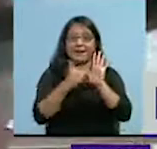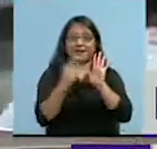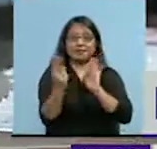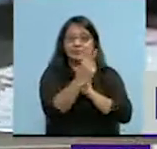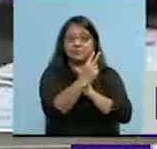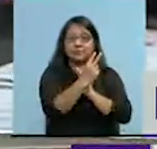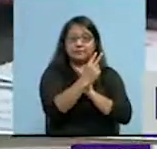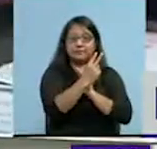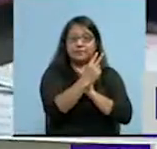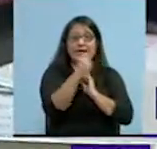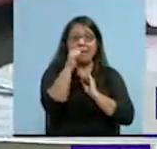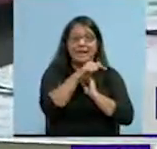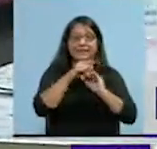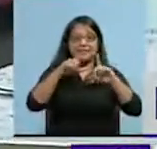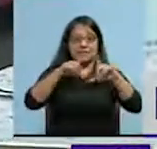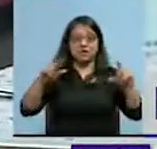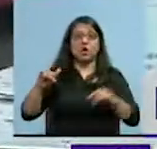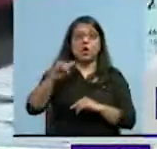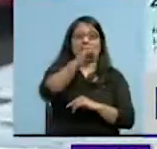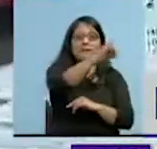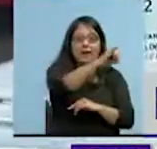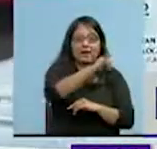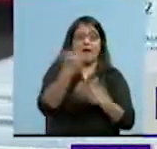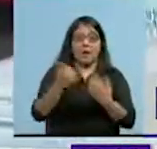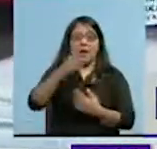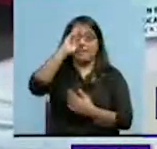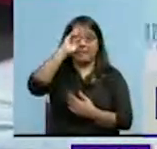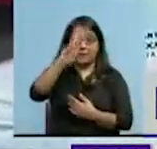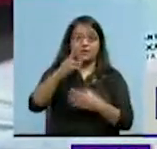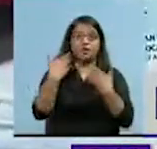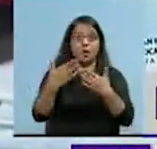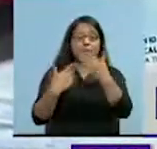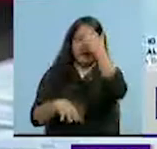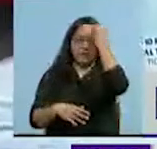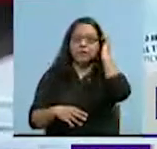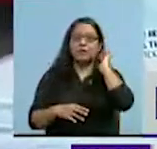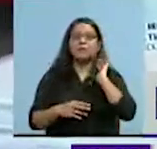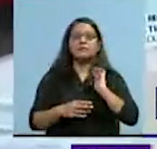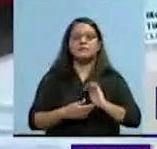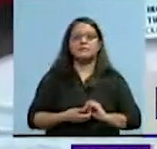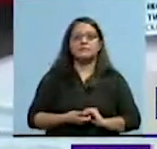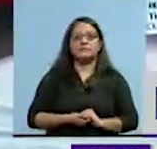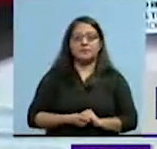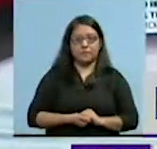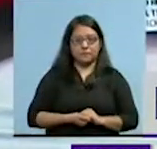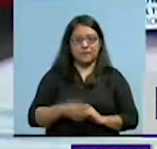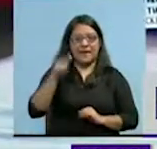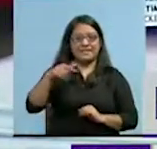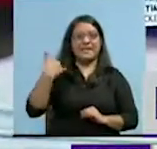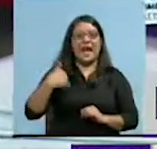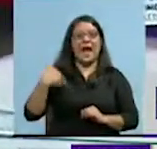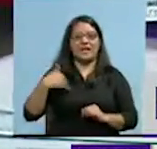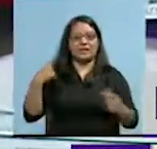estadios más allá de estar acreditados para mejor desde el partido de argentina